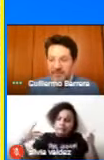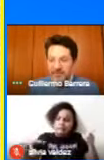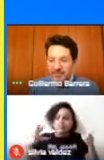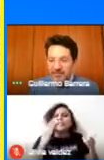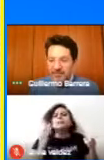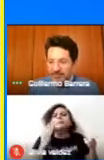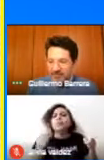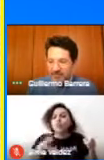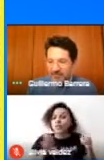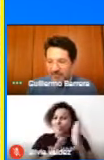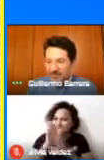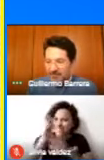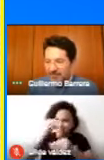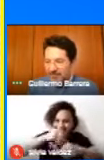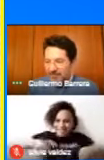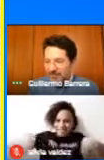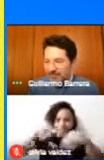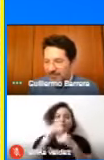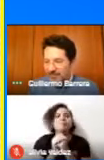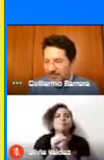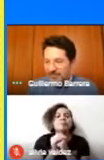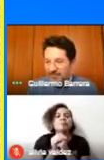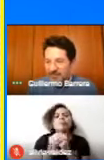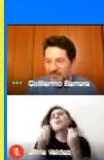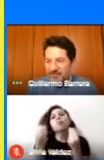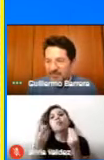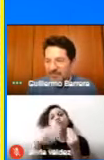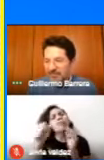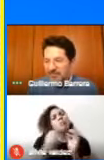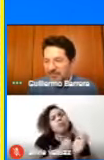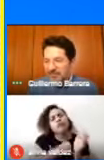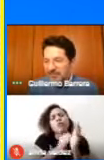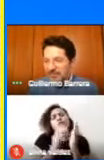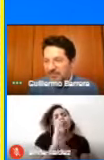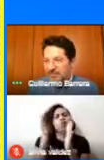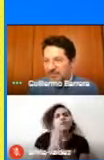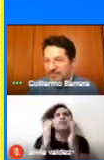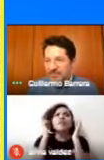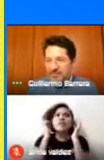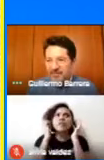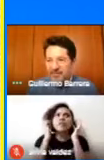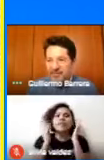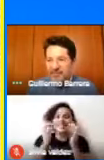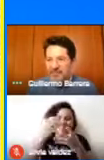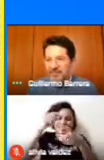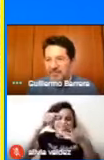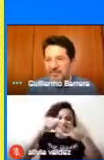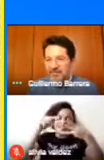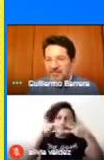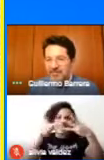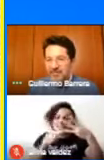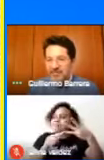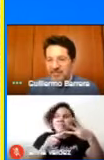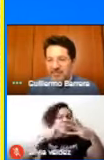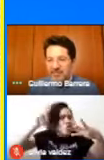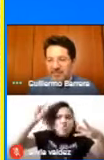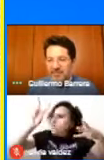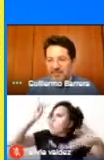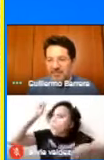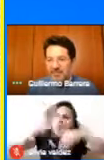en desarrollo territorial para que tú, por favor, nos digas esos 3 infaltables